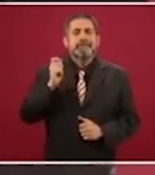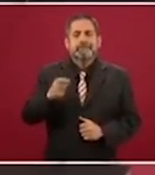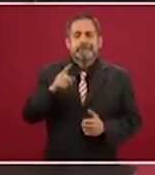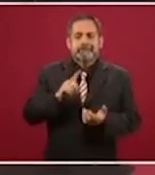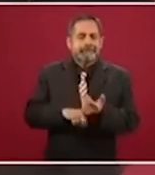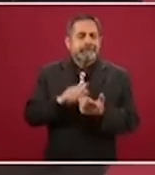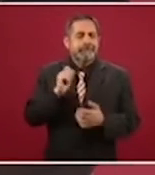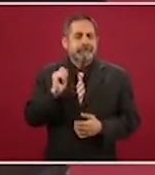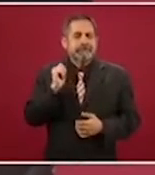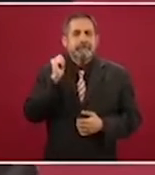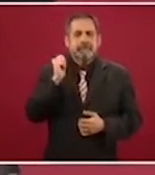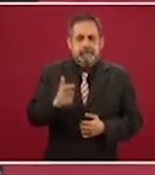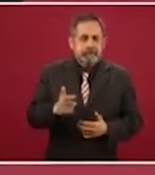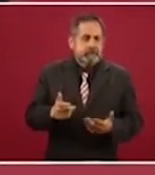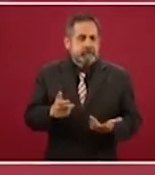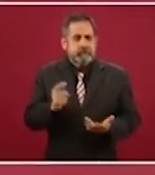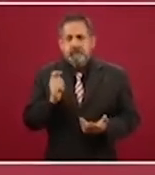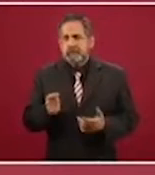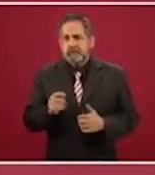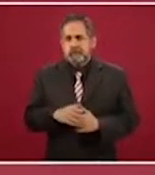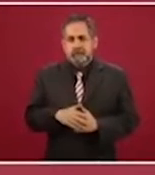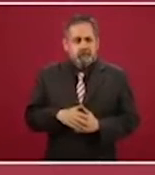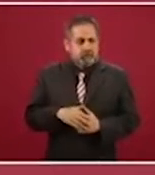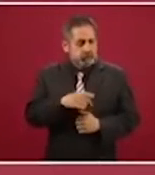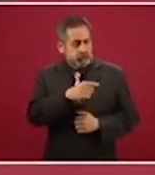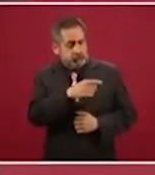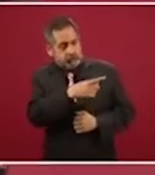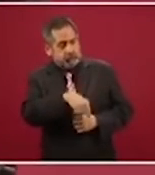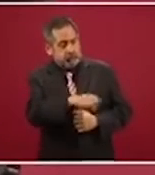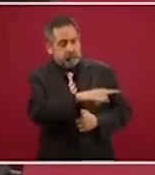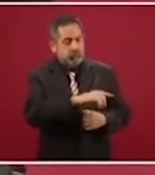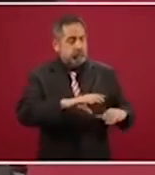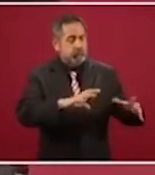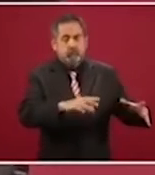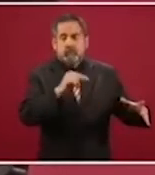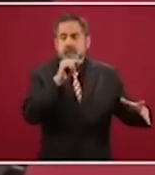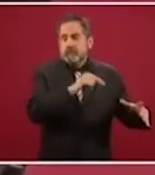acción en contra de